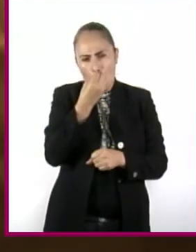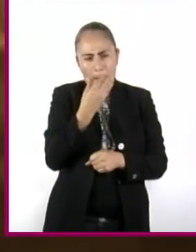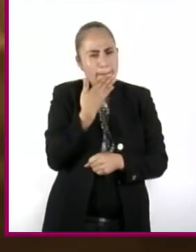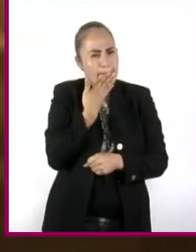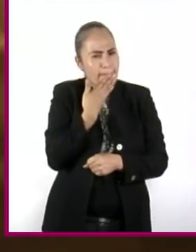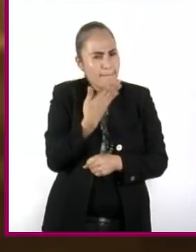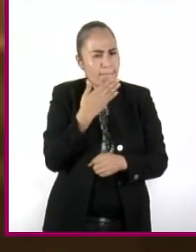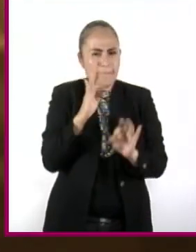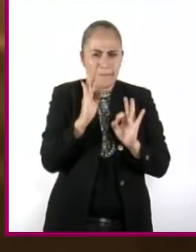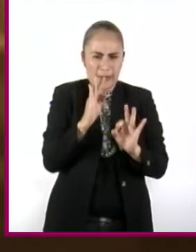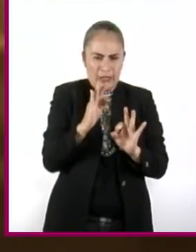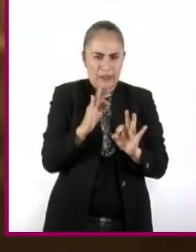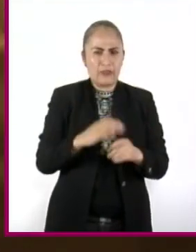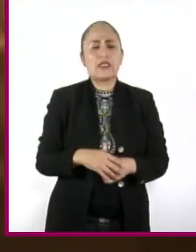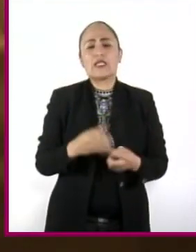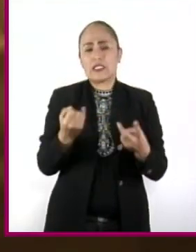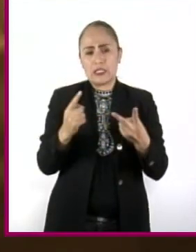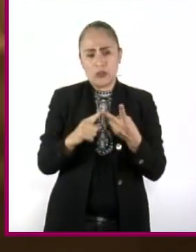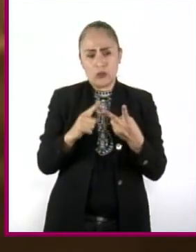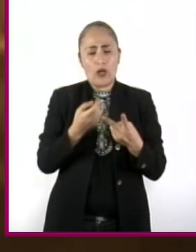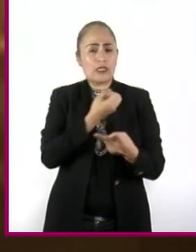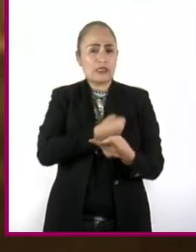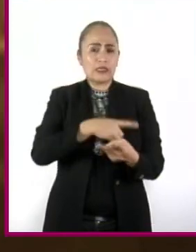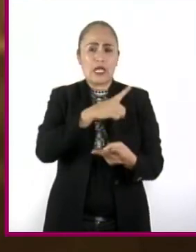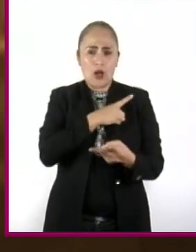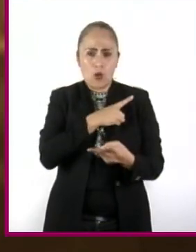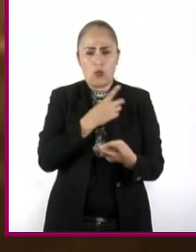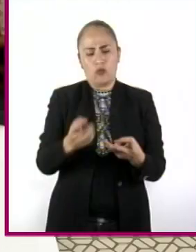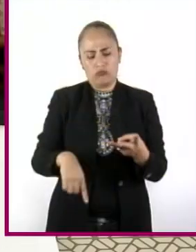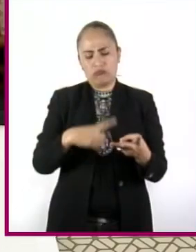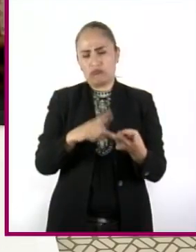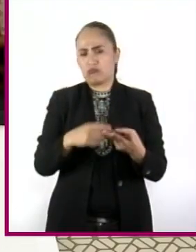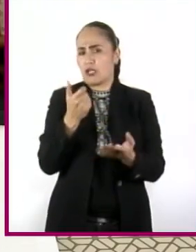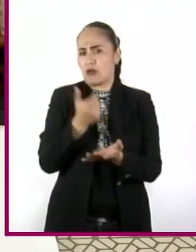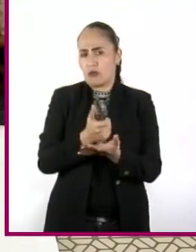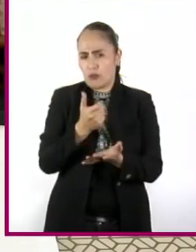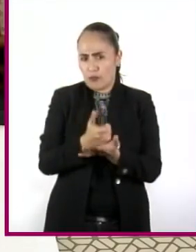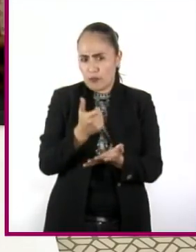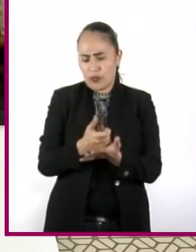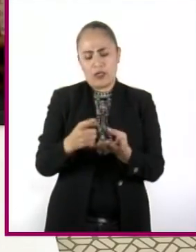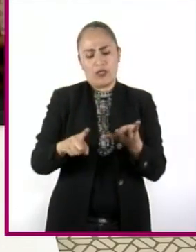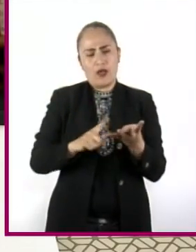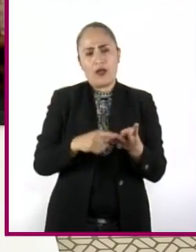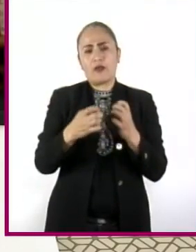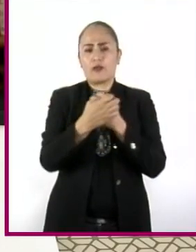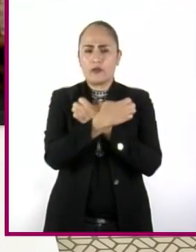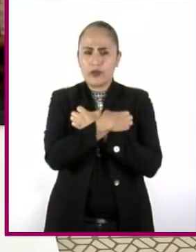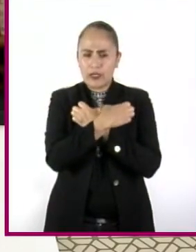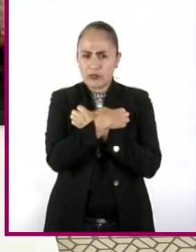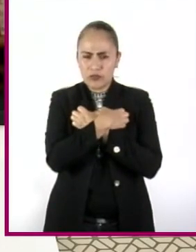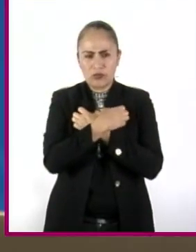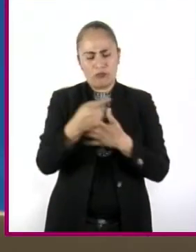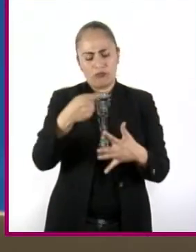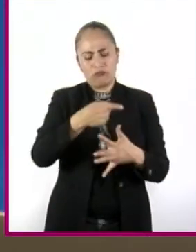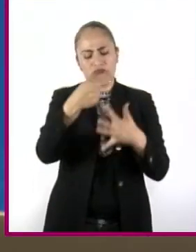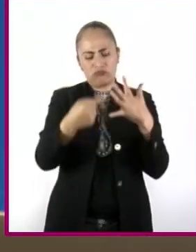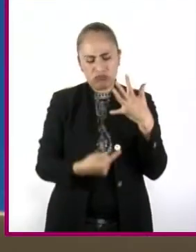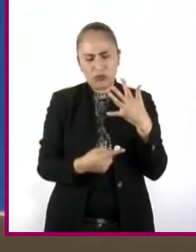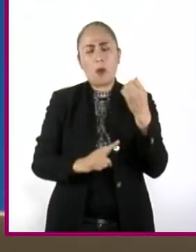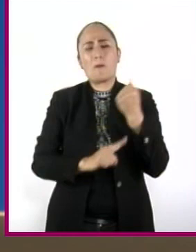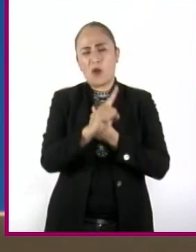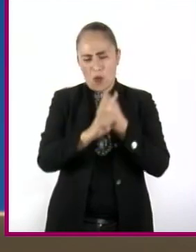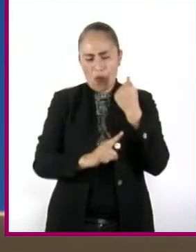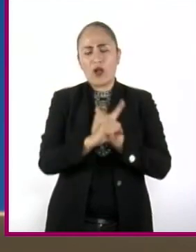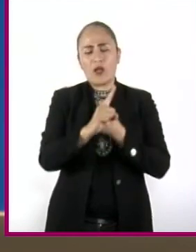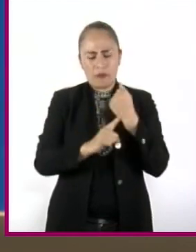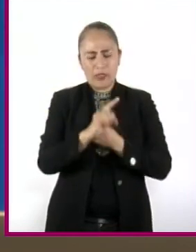muy básica, pero también la salud, la economía, la educación, son problemas